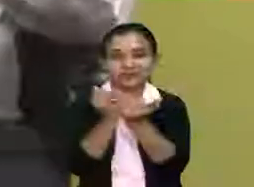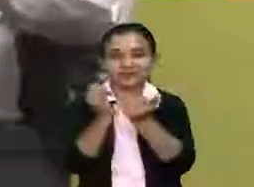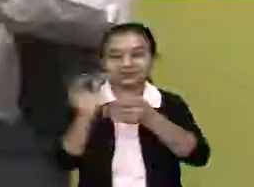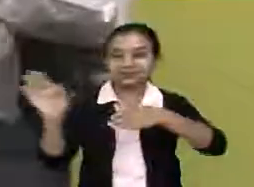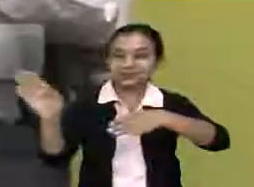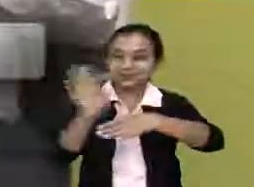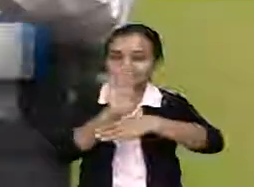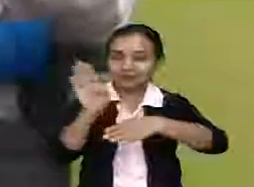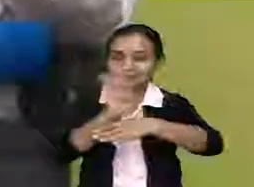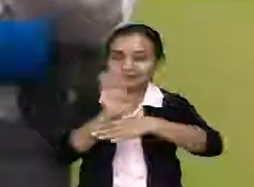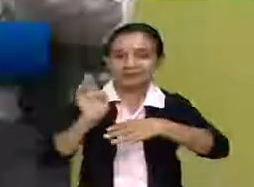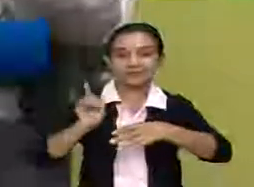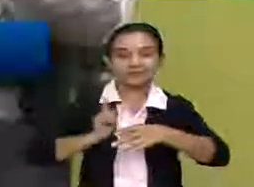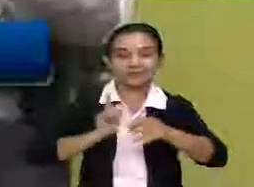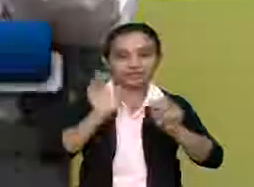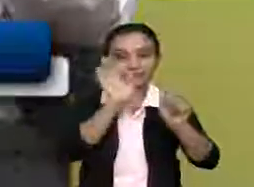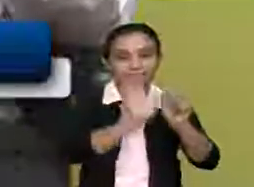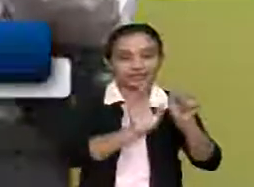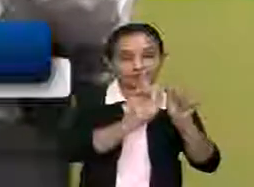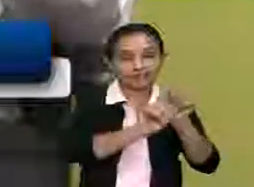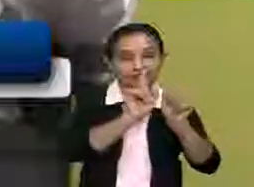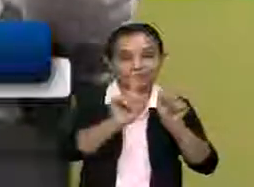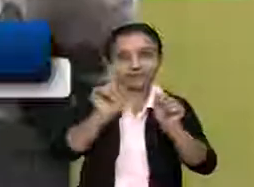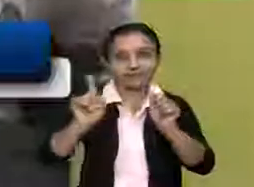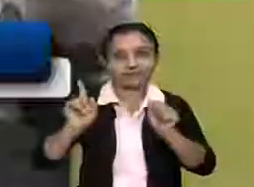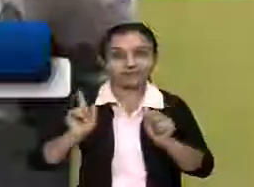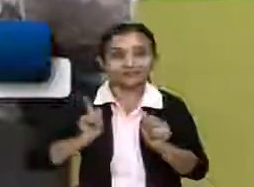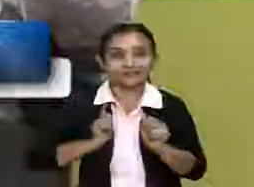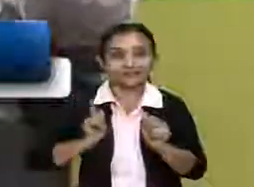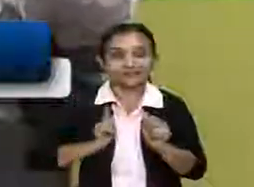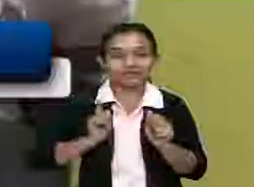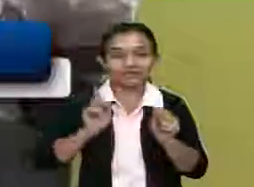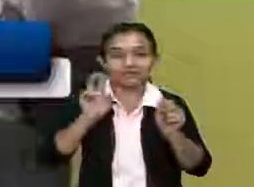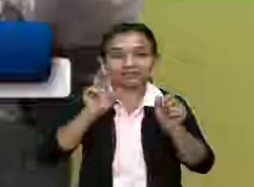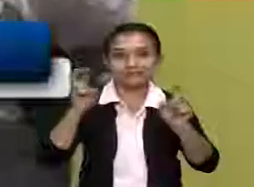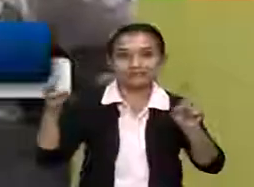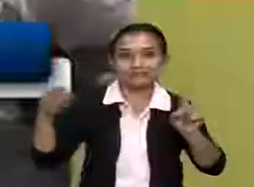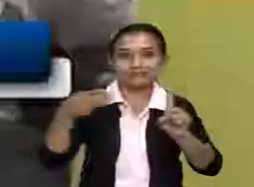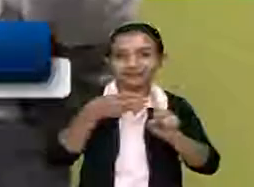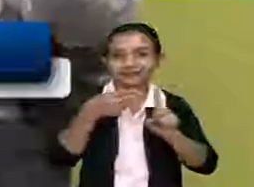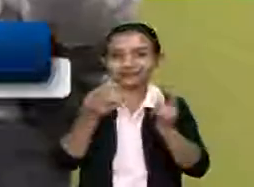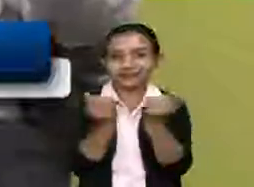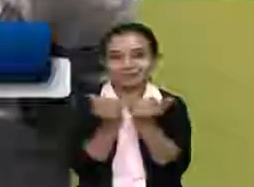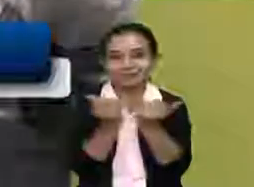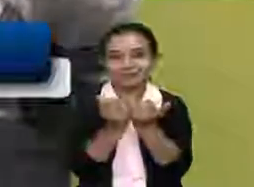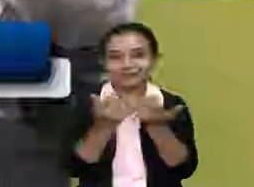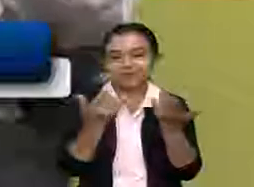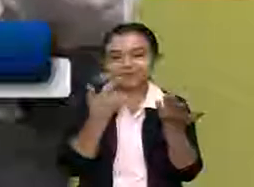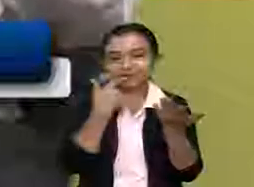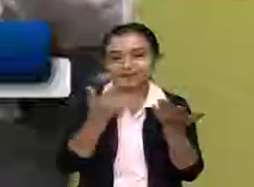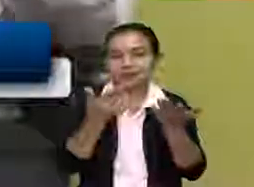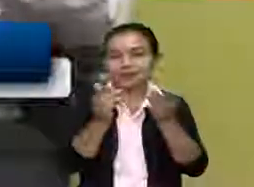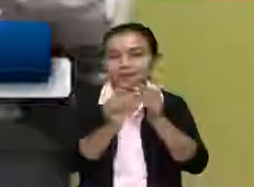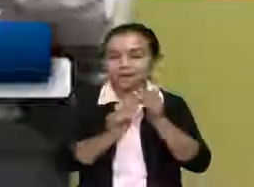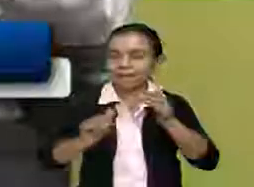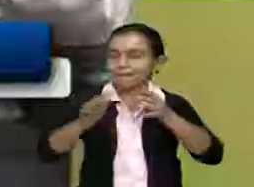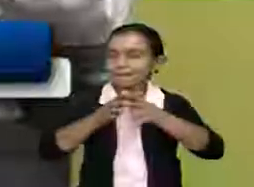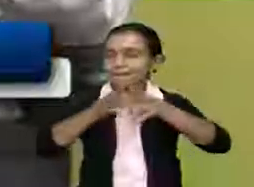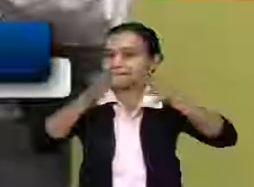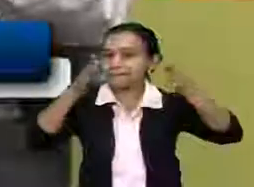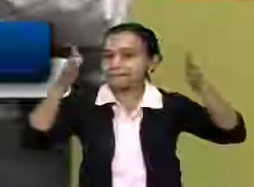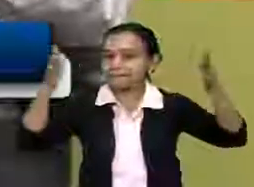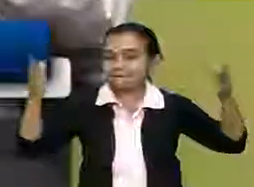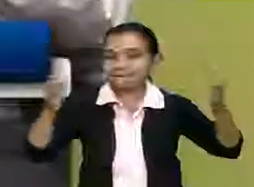regionalizados es decir cada uno de estos bancos atiende una región del país en el caso de managua que es el más grande tiene como